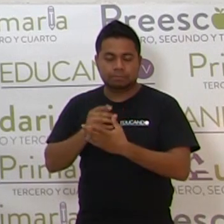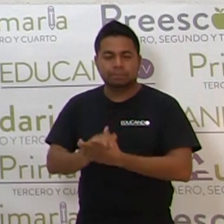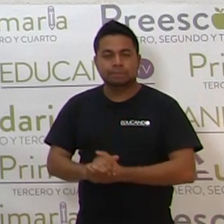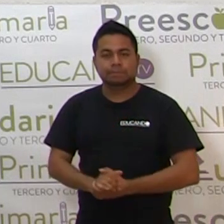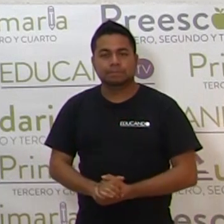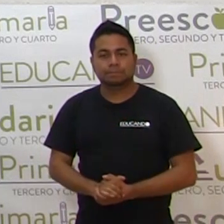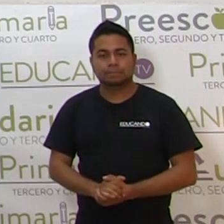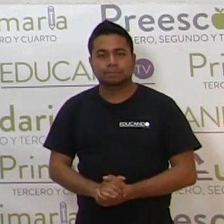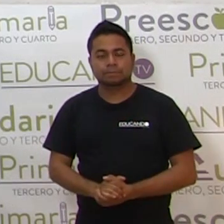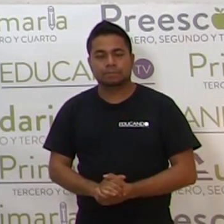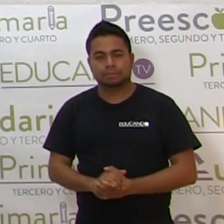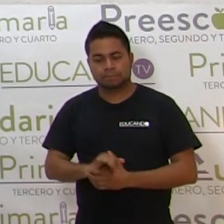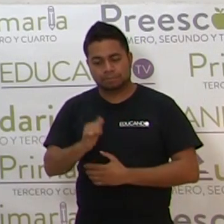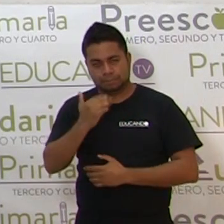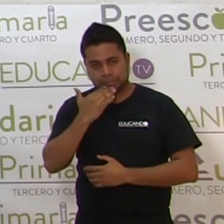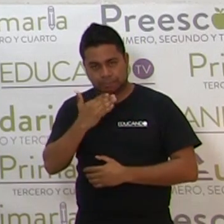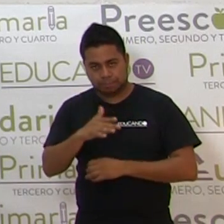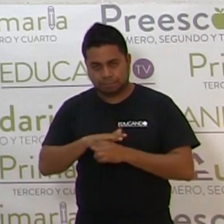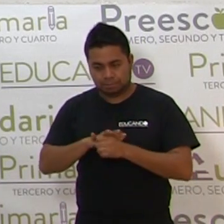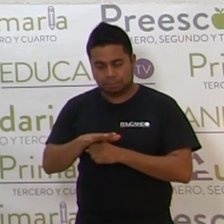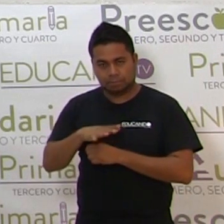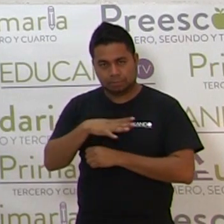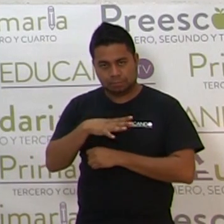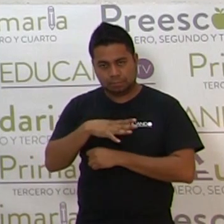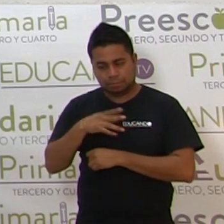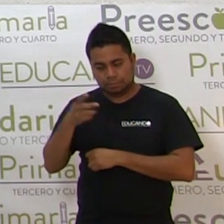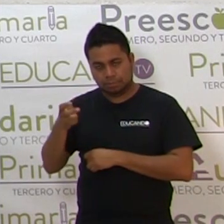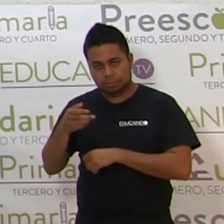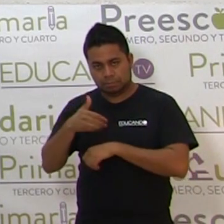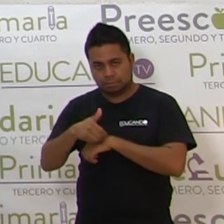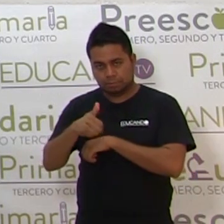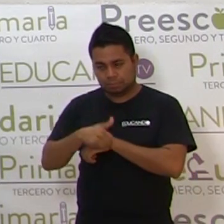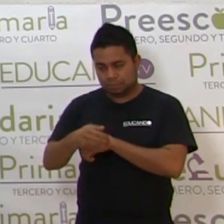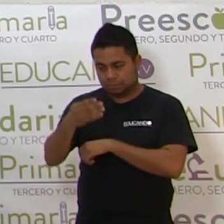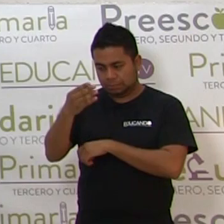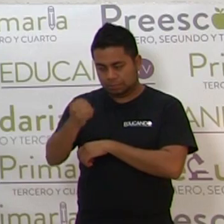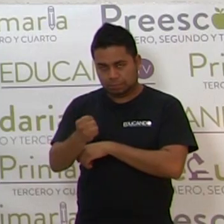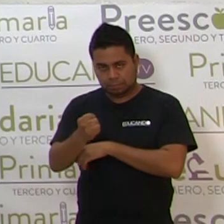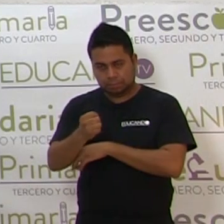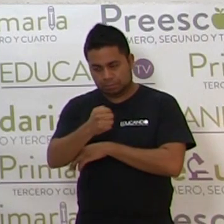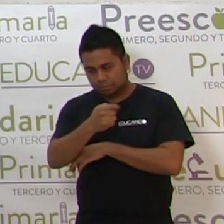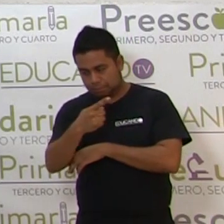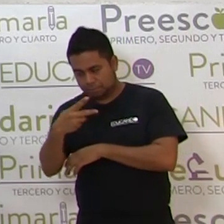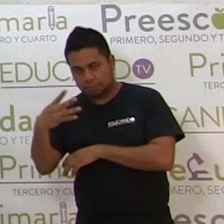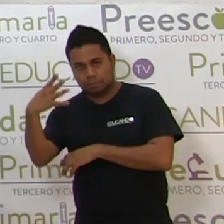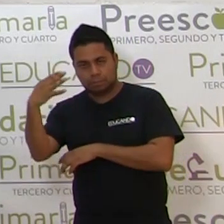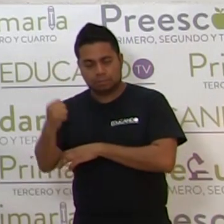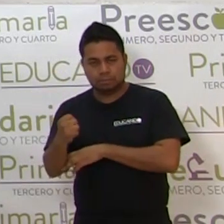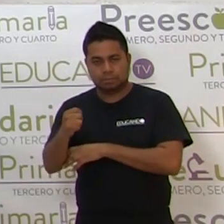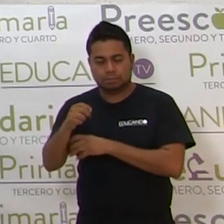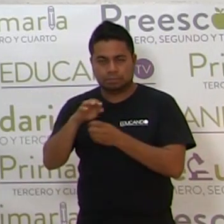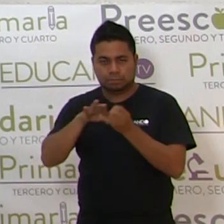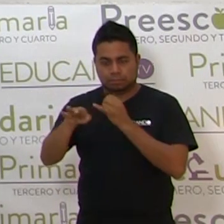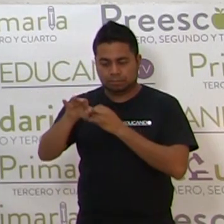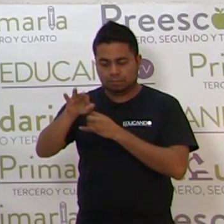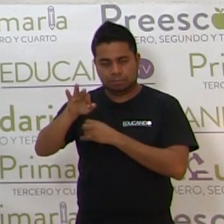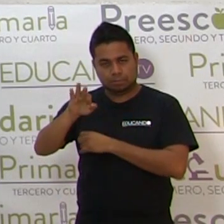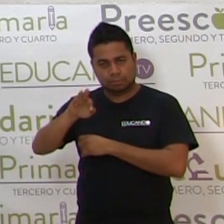sílaba, ¿bien? Y tenemos la sílaba número 9. Y por último,